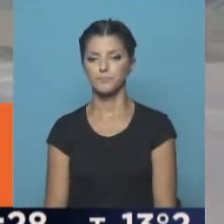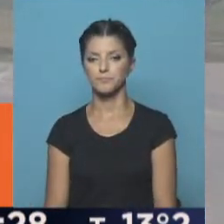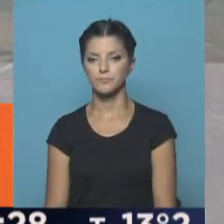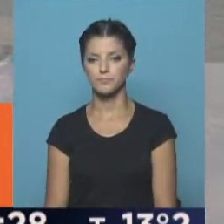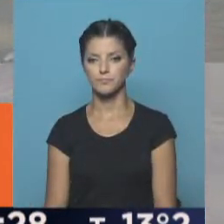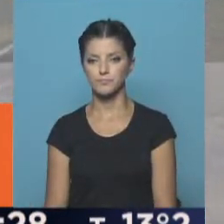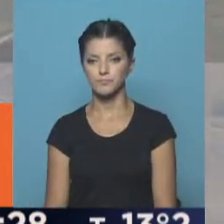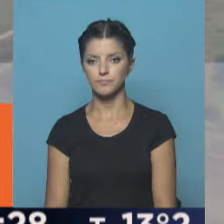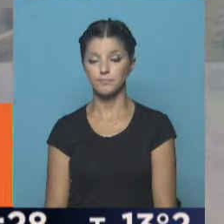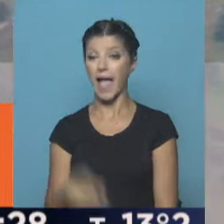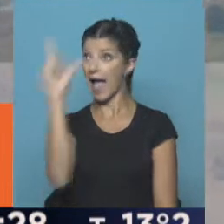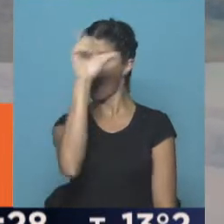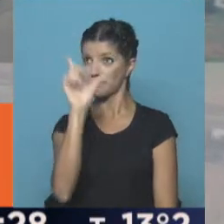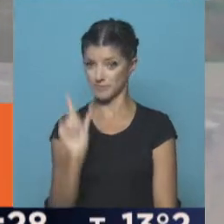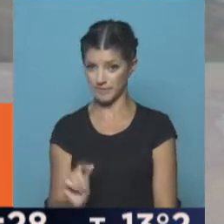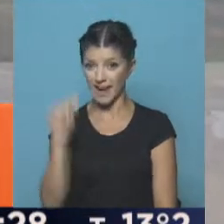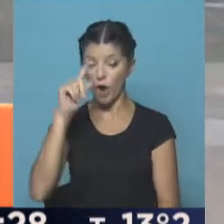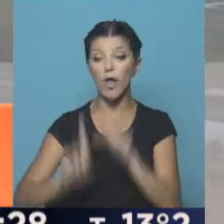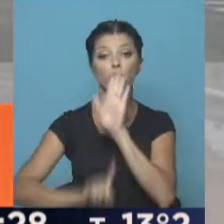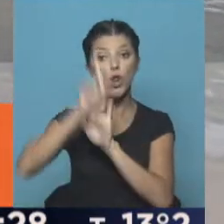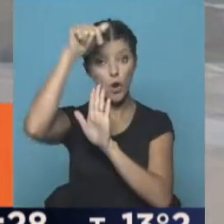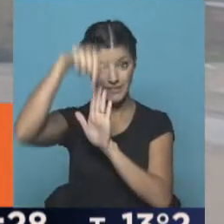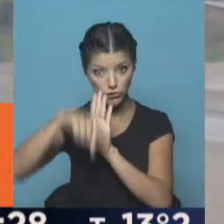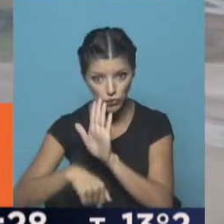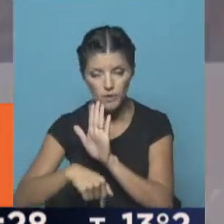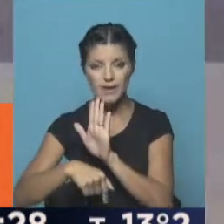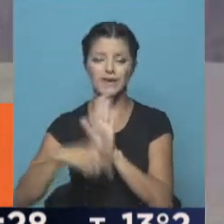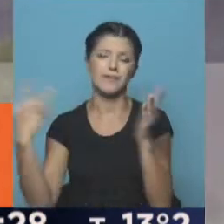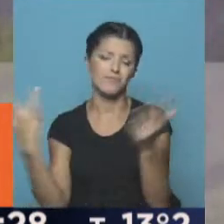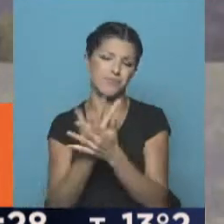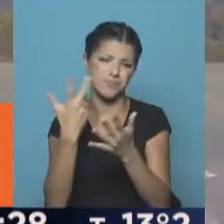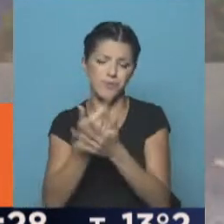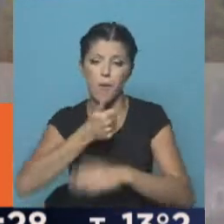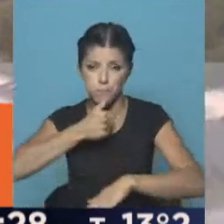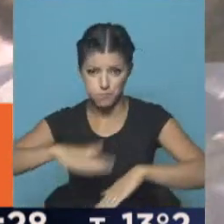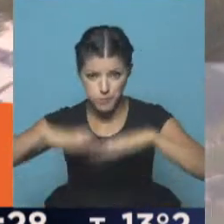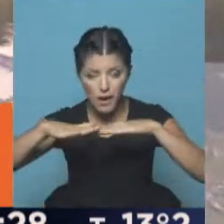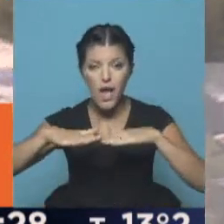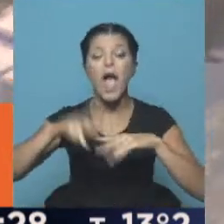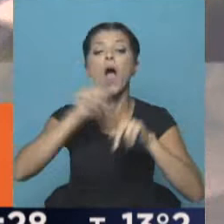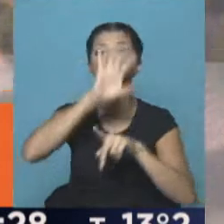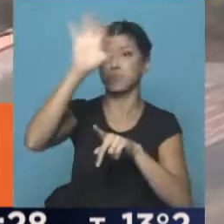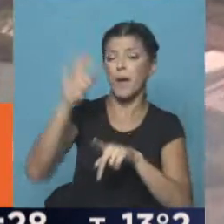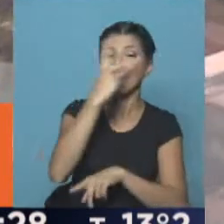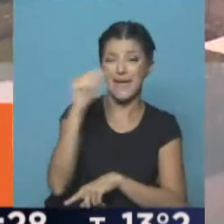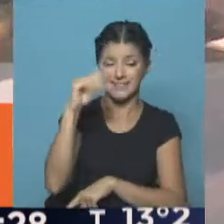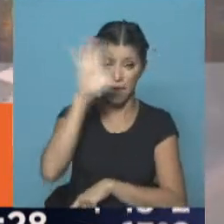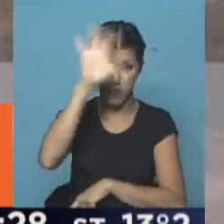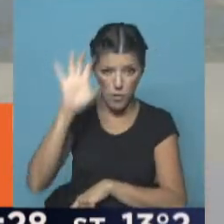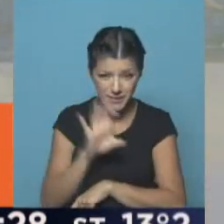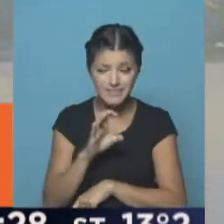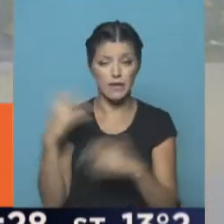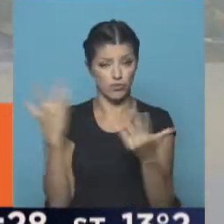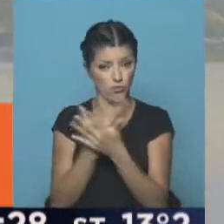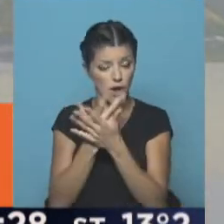El mapa de nuestro país está atravesado de norte a sur por las inundaciones. Ciudades de 20 provincias sufrieron las inclemencias del